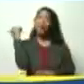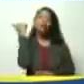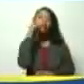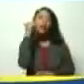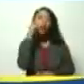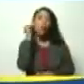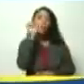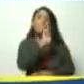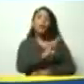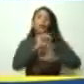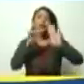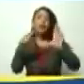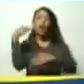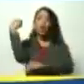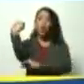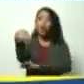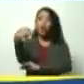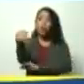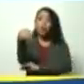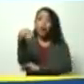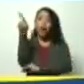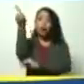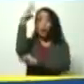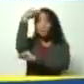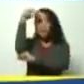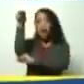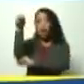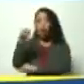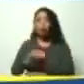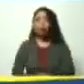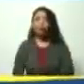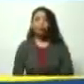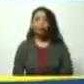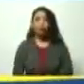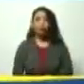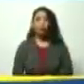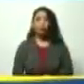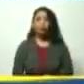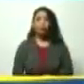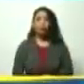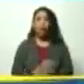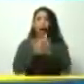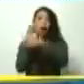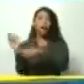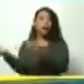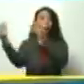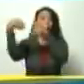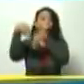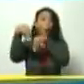26 de noviembre en México, ese acuerdo